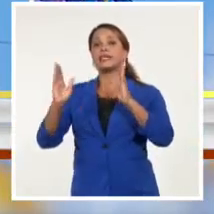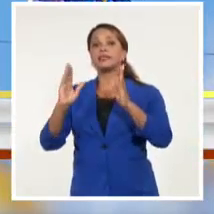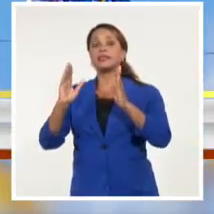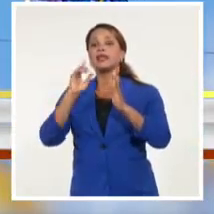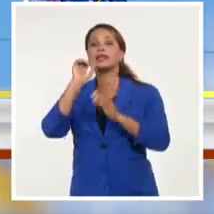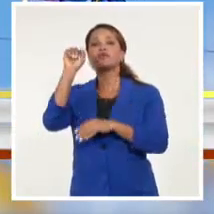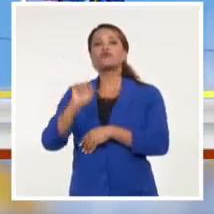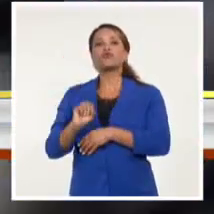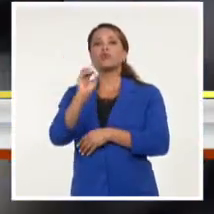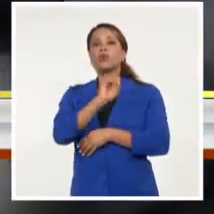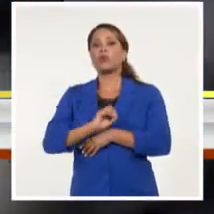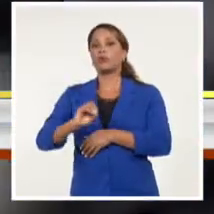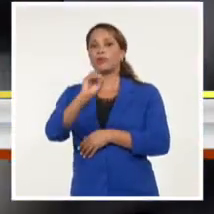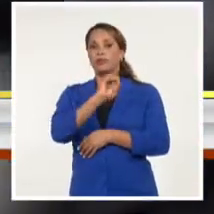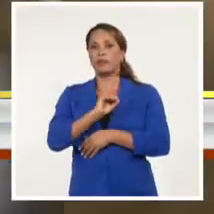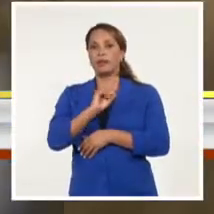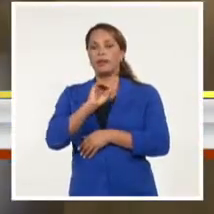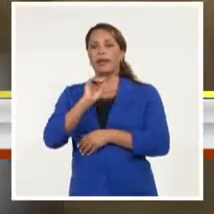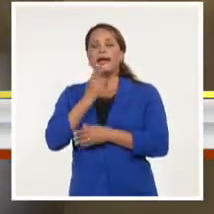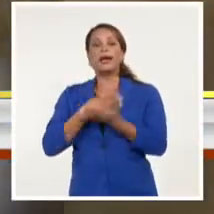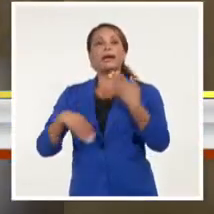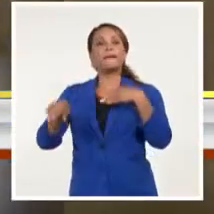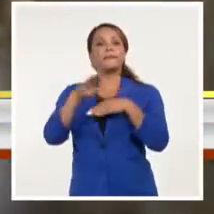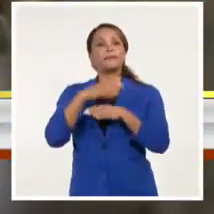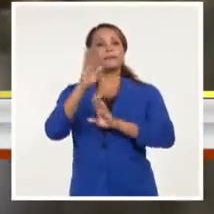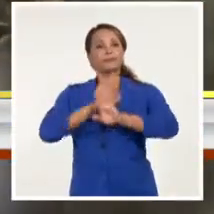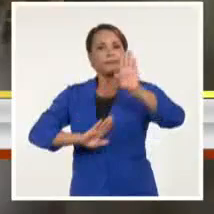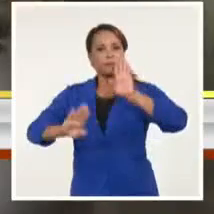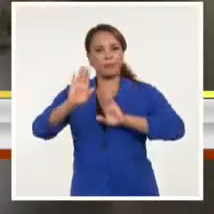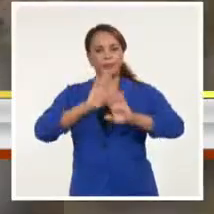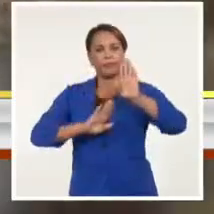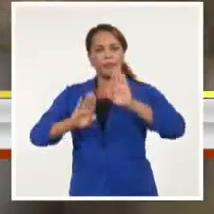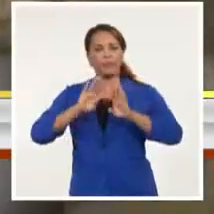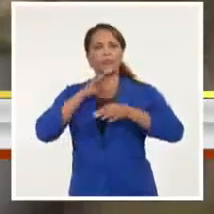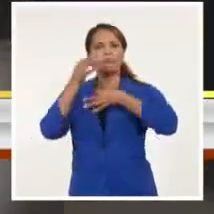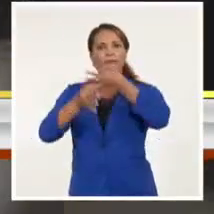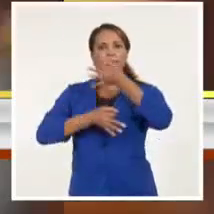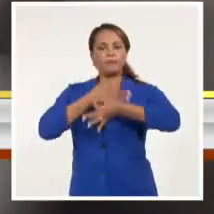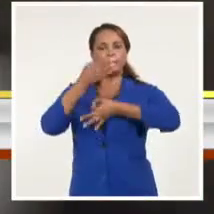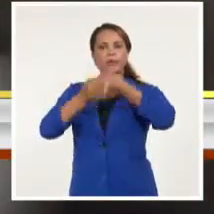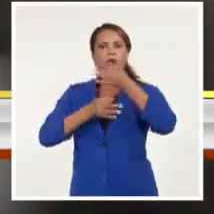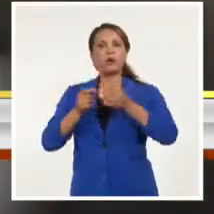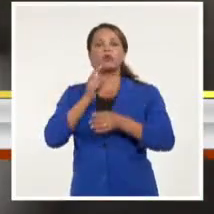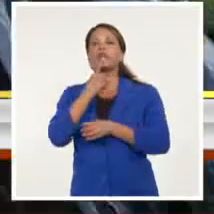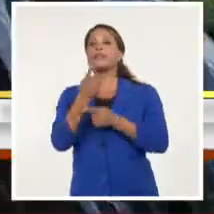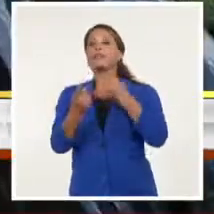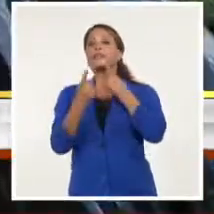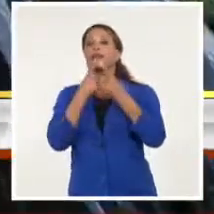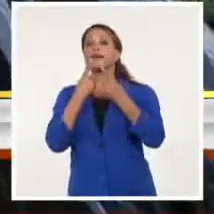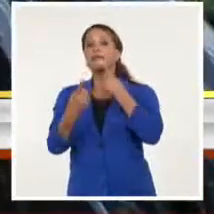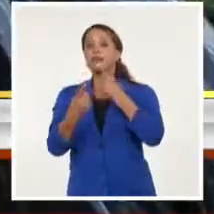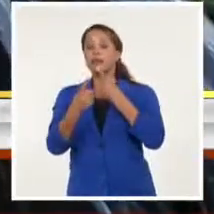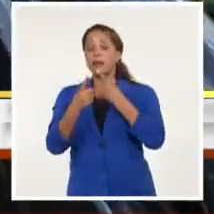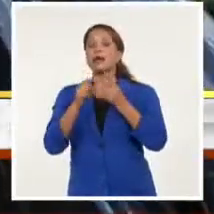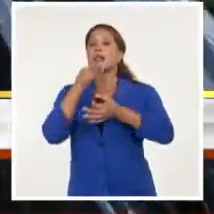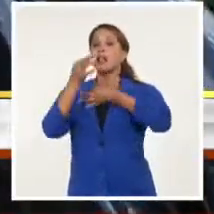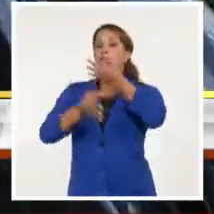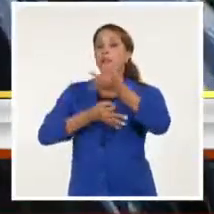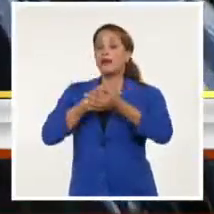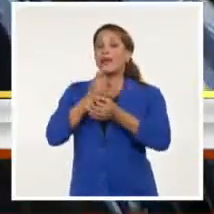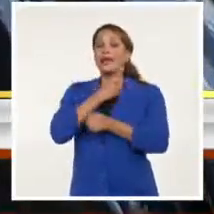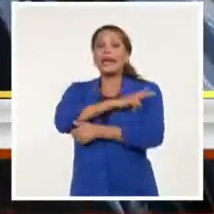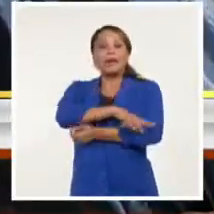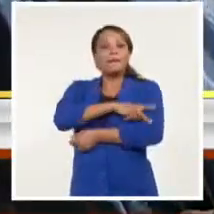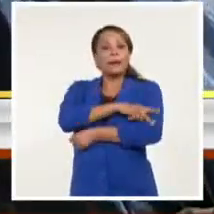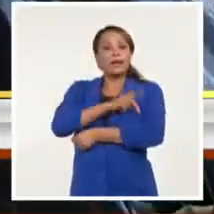país. El ministro ucraniano de Defensa, Alexei Reznikov, afirmó en una entrevista publicada la víspera que su país